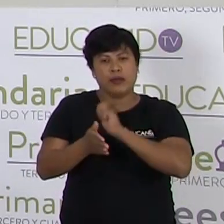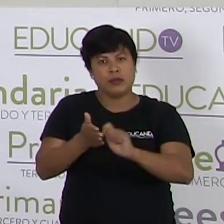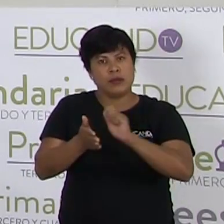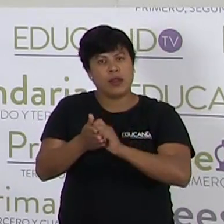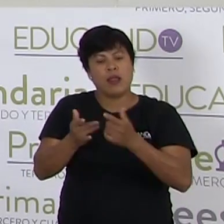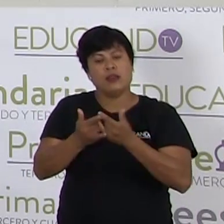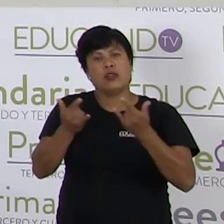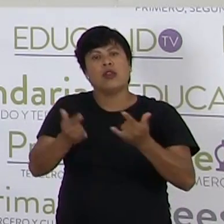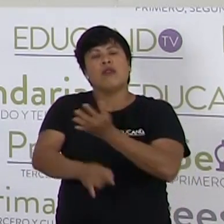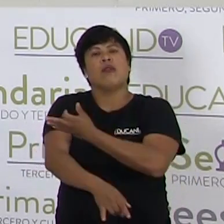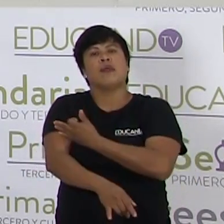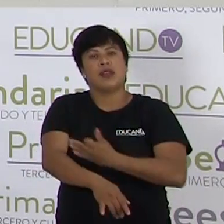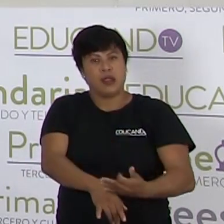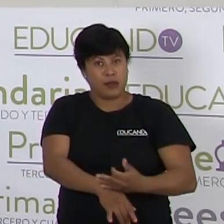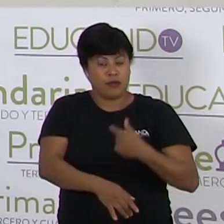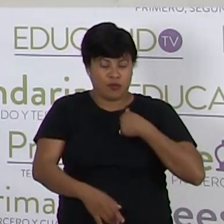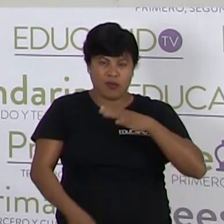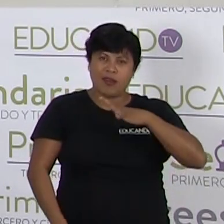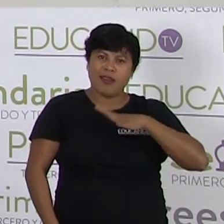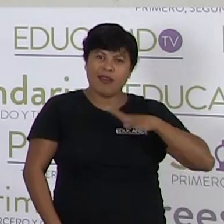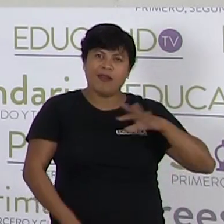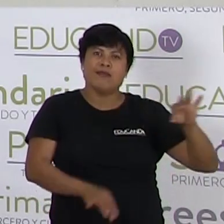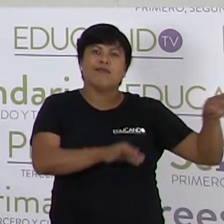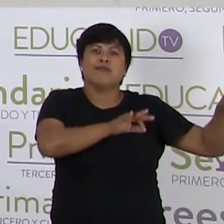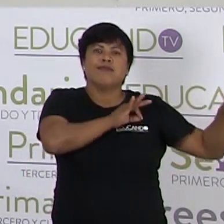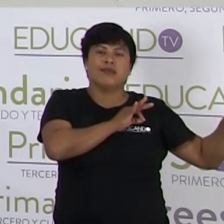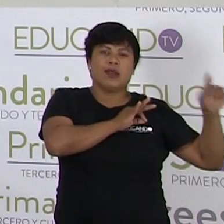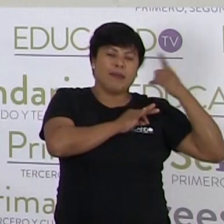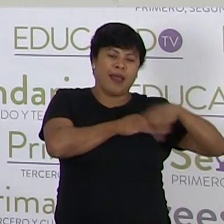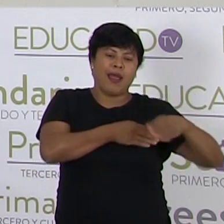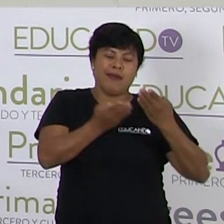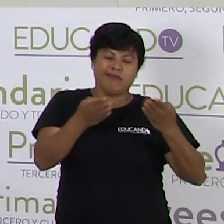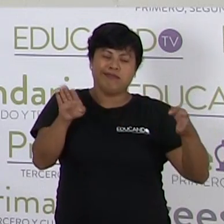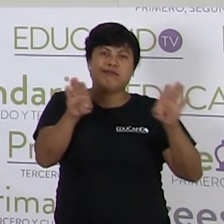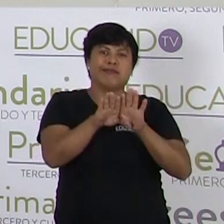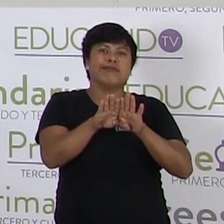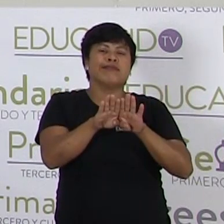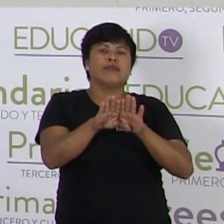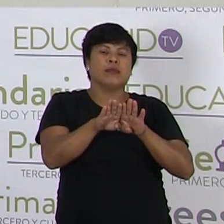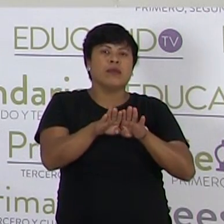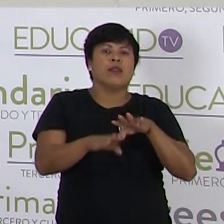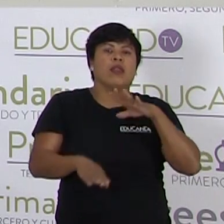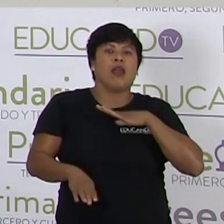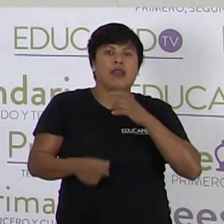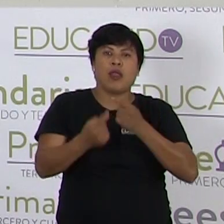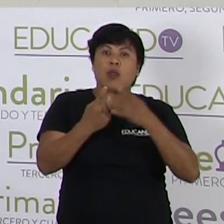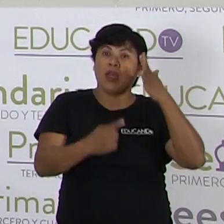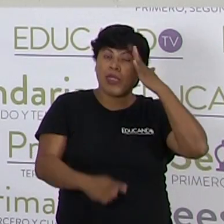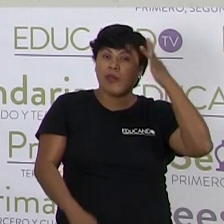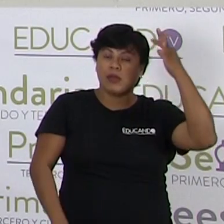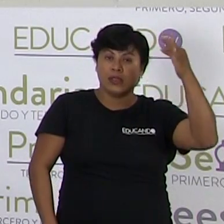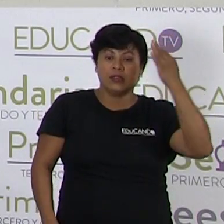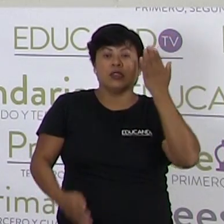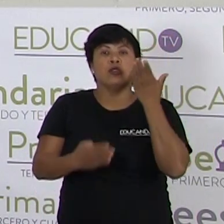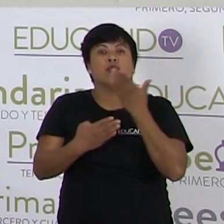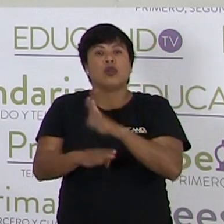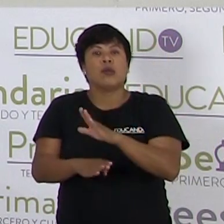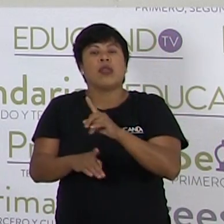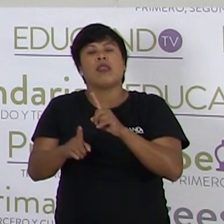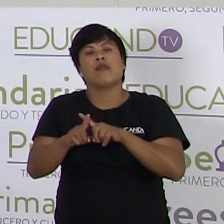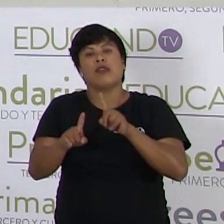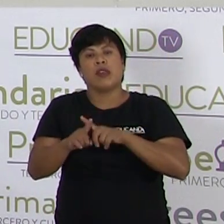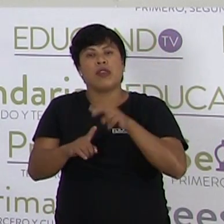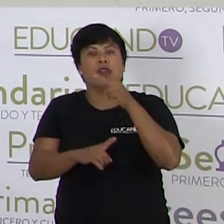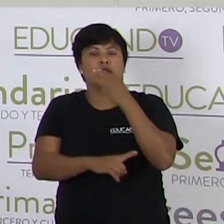historia familiar. Les traje, ya para cerrar con broche de oro, algunas adivinanzas sobre los